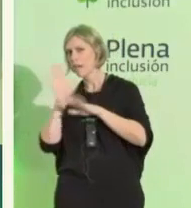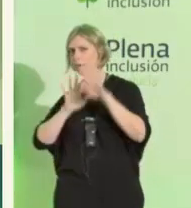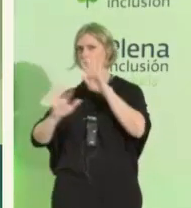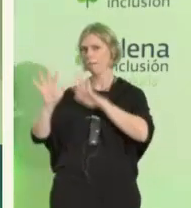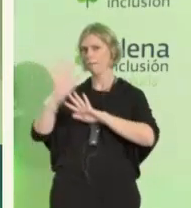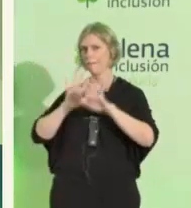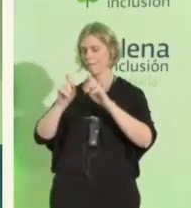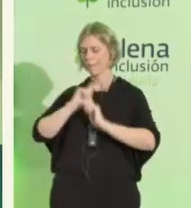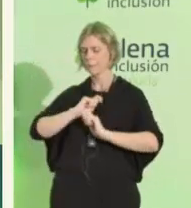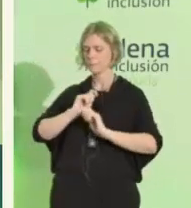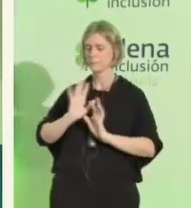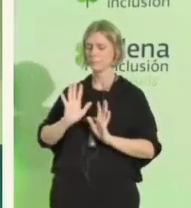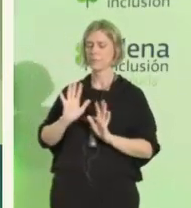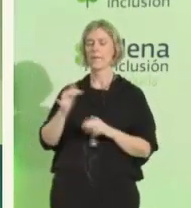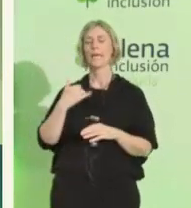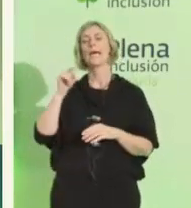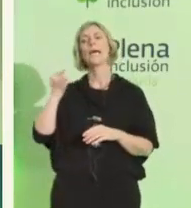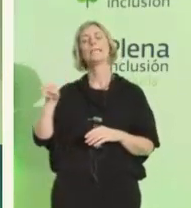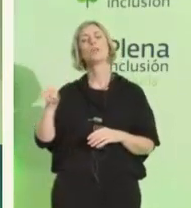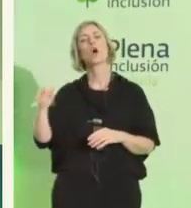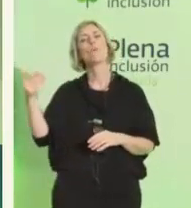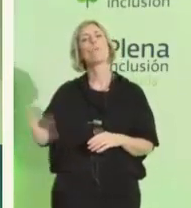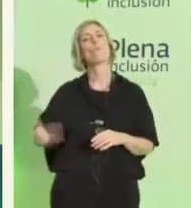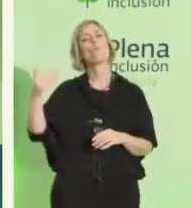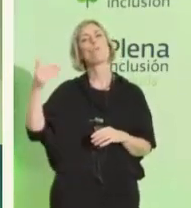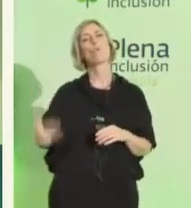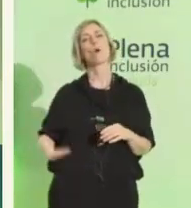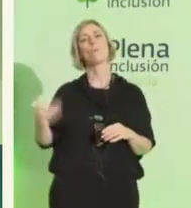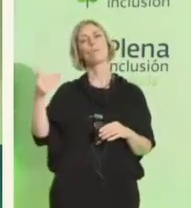Y esto es fundamental fundamental